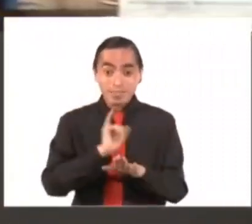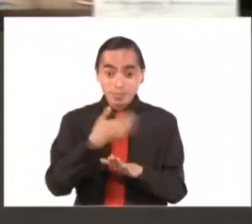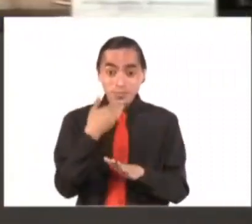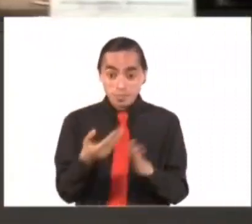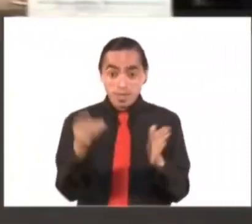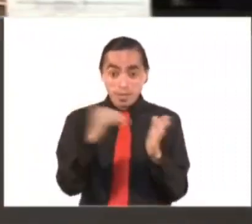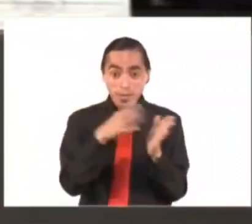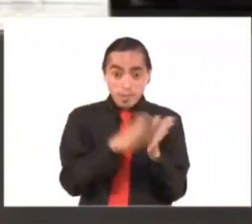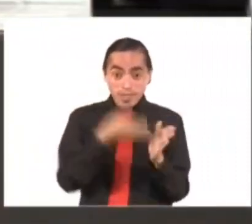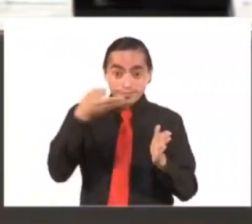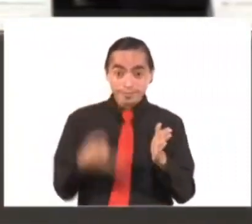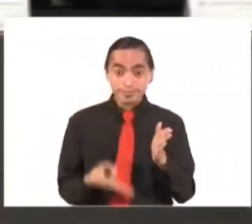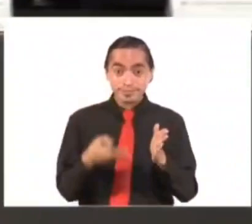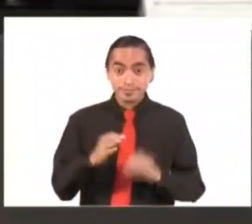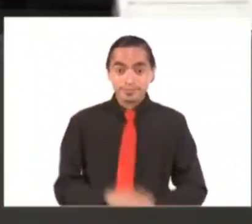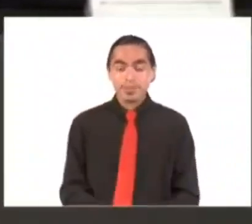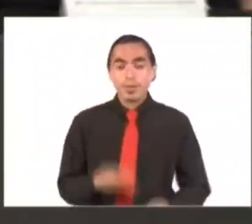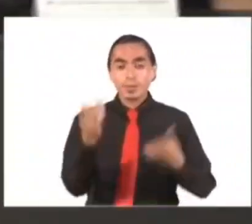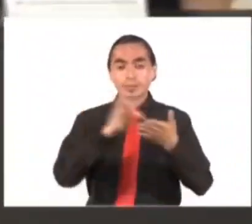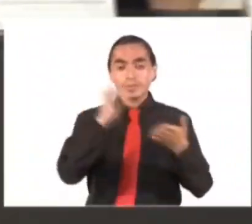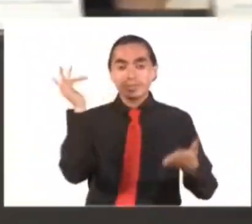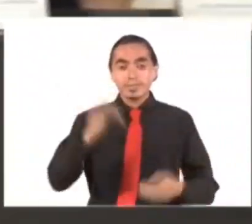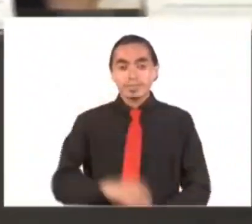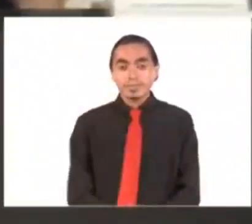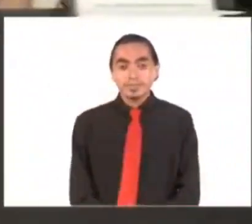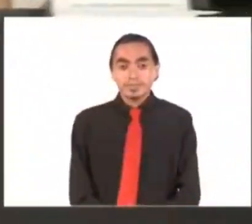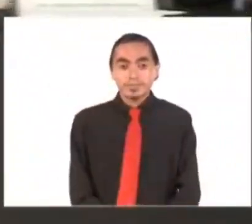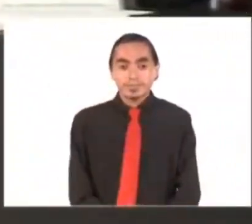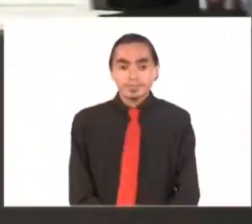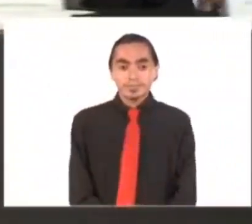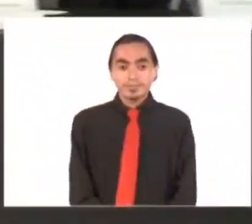de la que haya tenido memoria la ciudad. Muchas gracias.